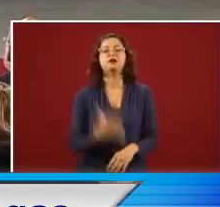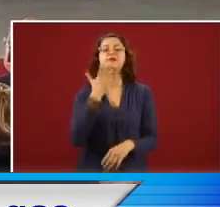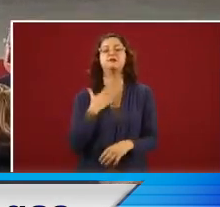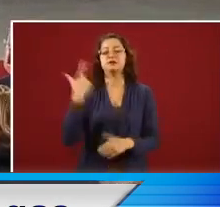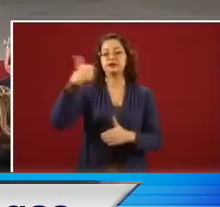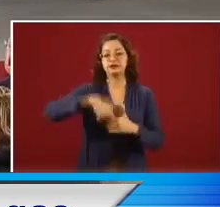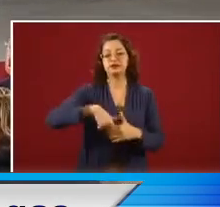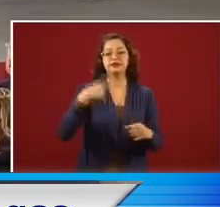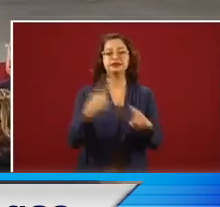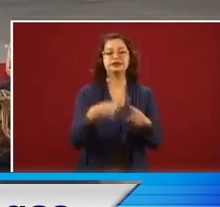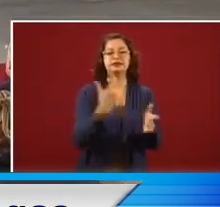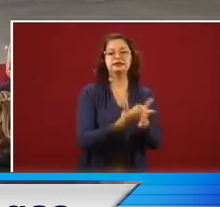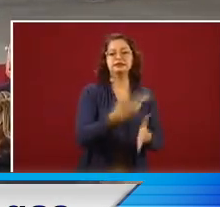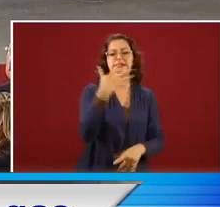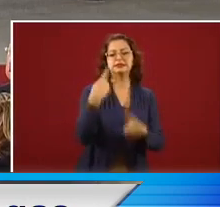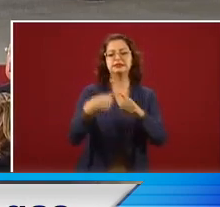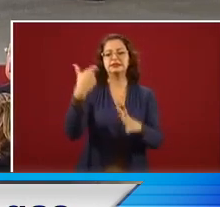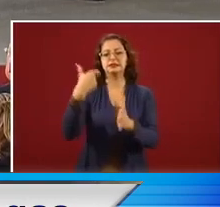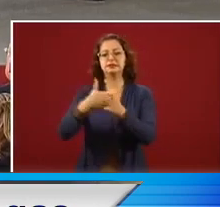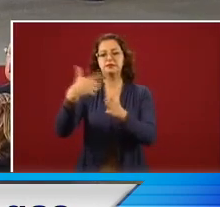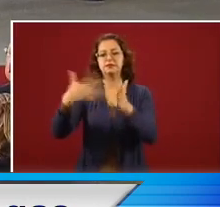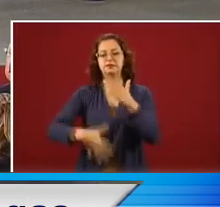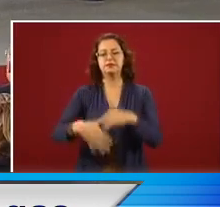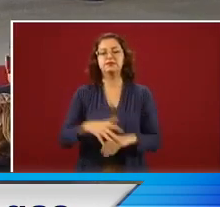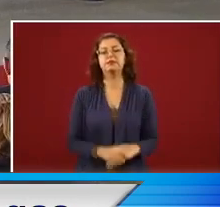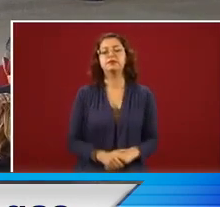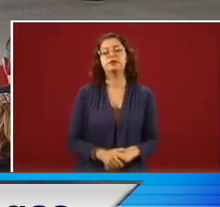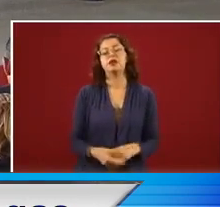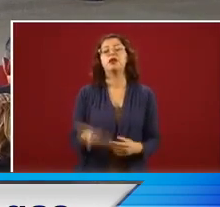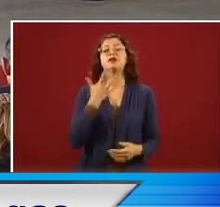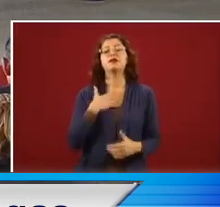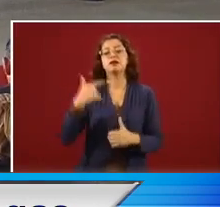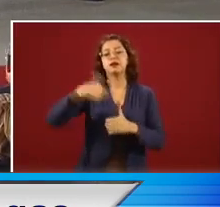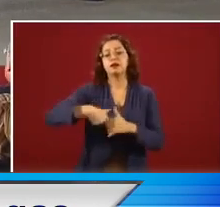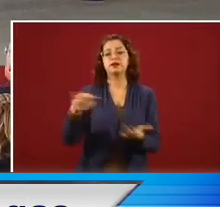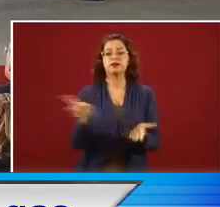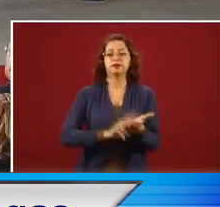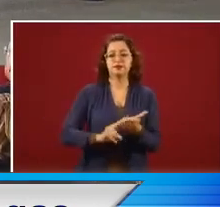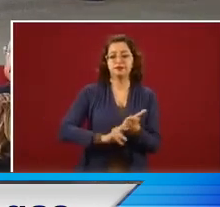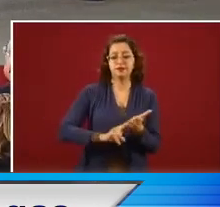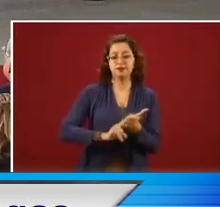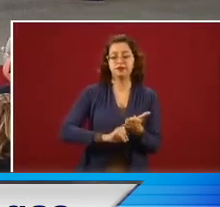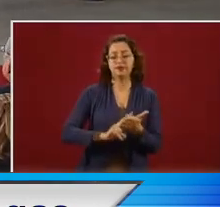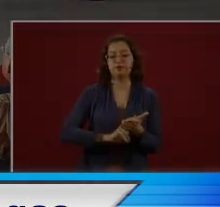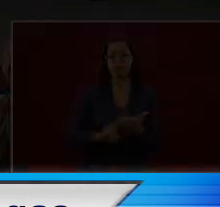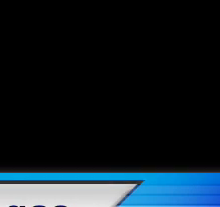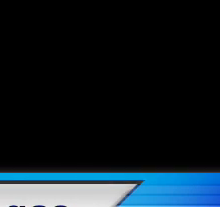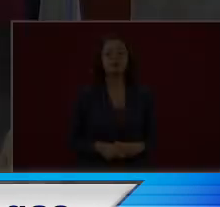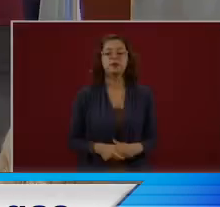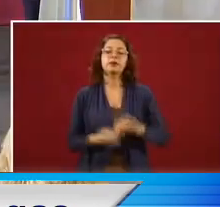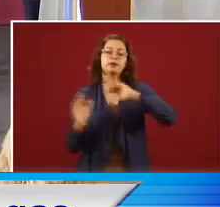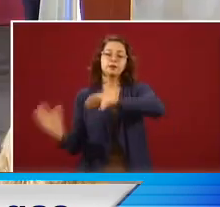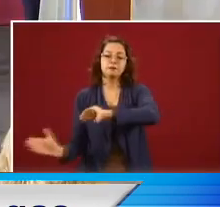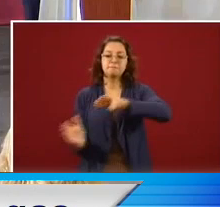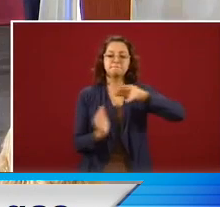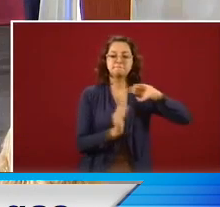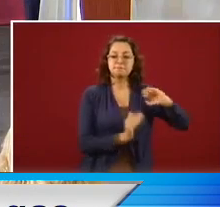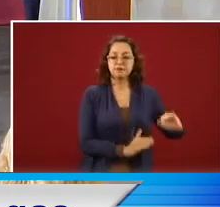de enero. Con precio alto, gasolina regular marca Chevron a 20.80, gasolina premium marca Chevron